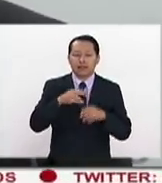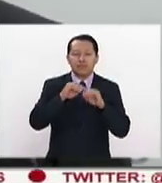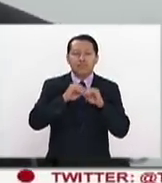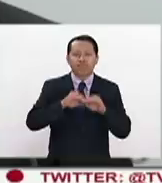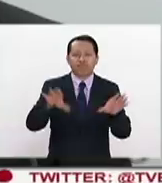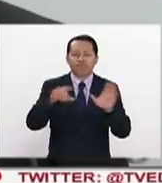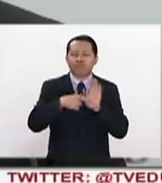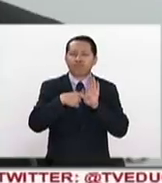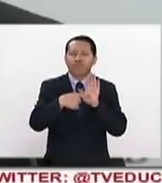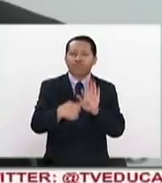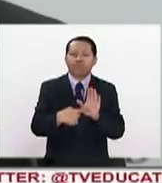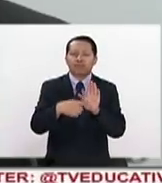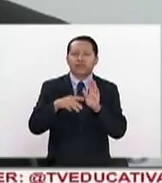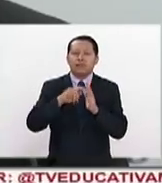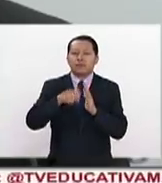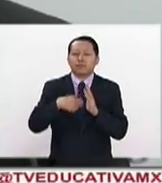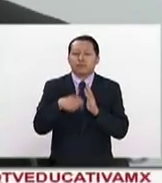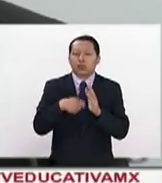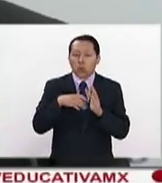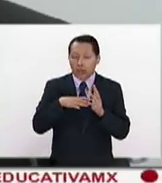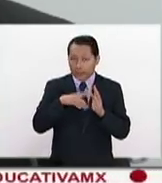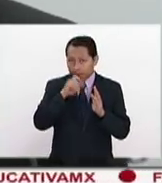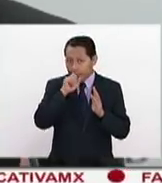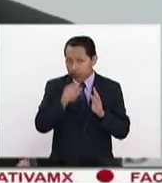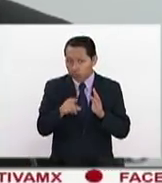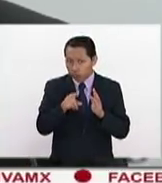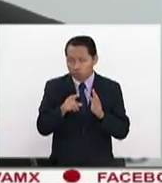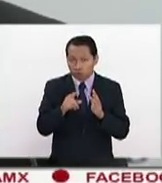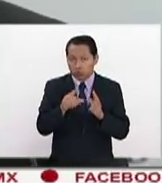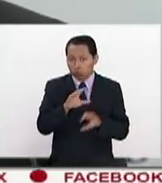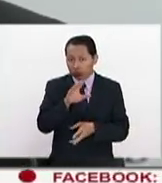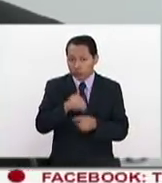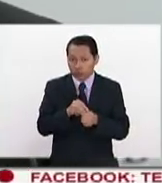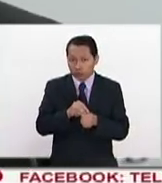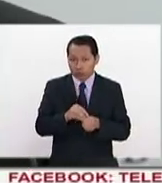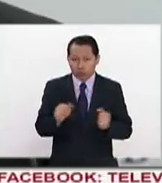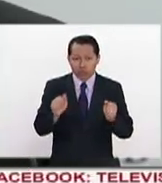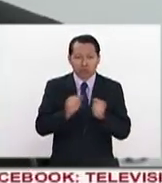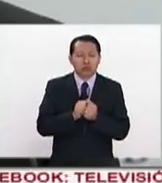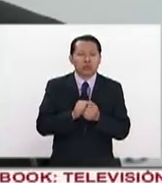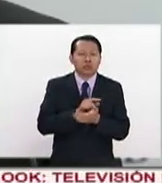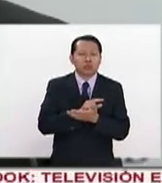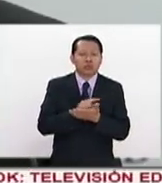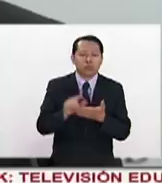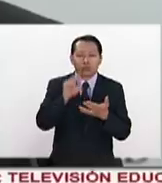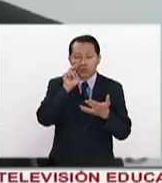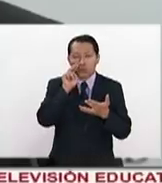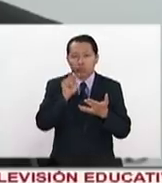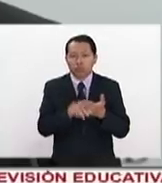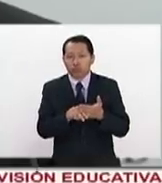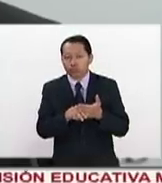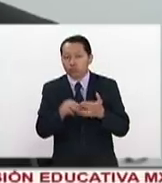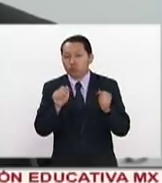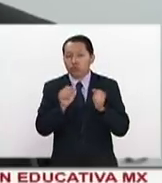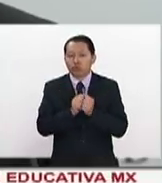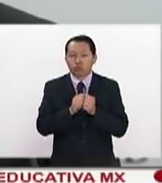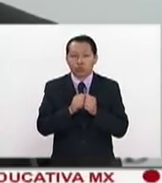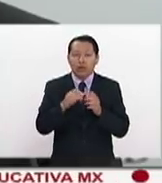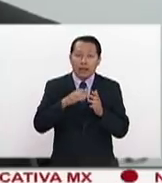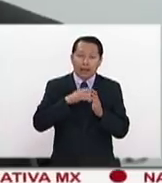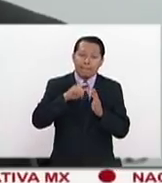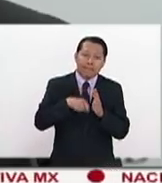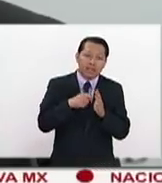darles a conocer el video de las instalaciones íntegro, con toda la transparencia, insisto, con el video y el